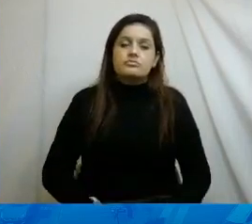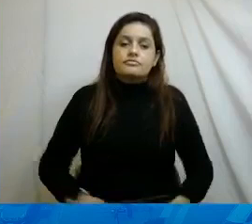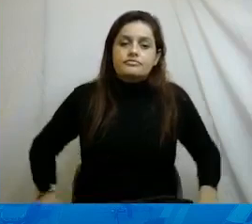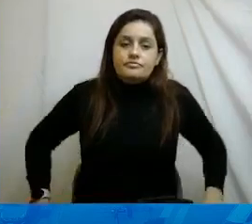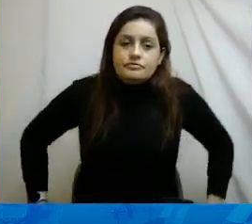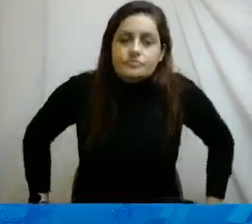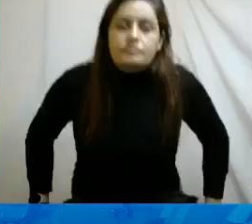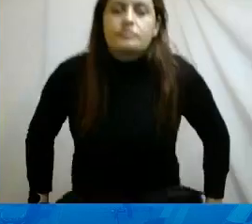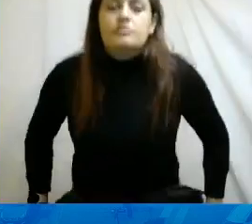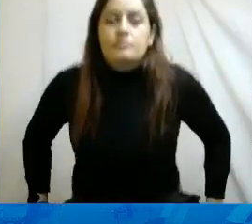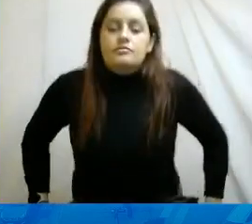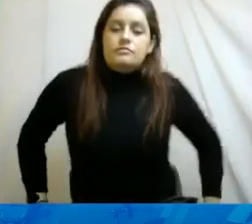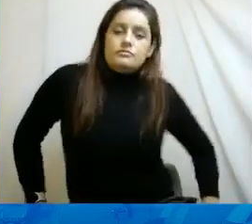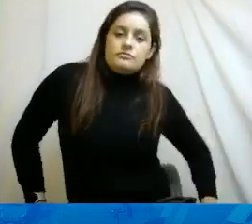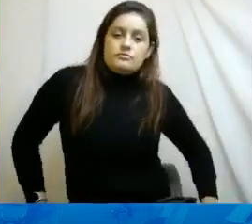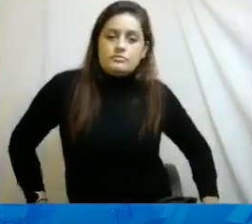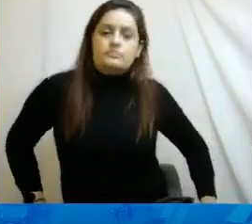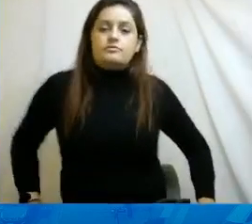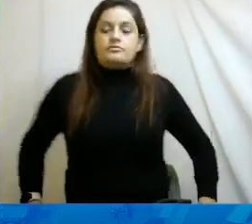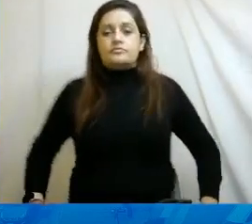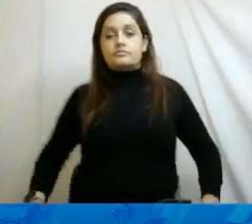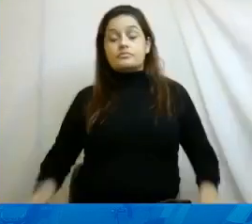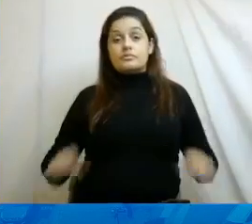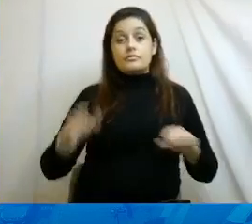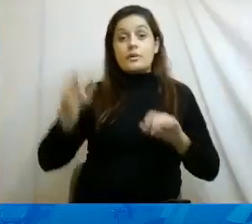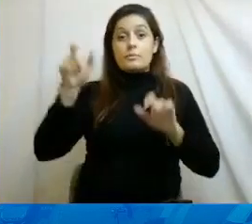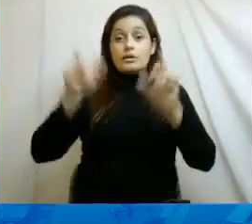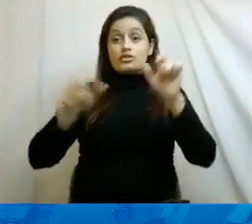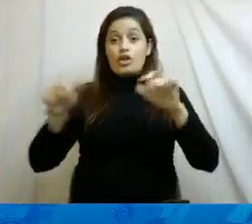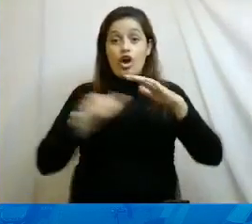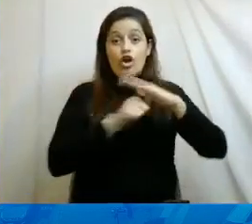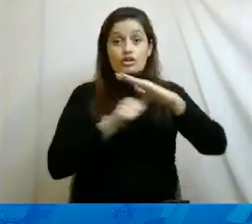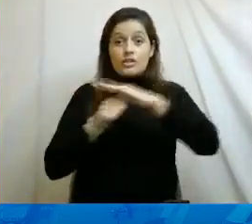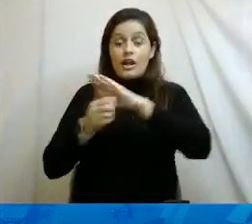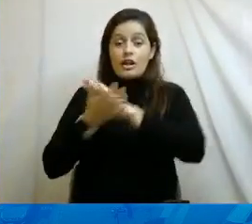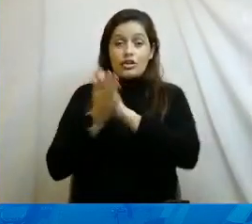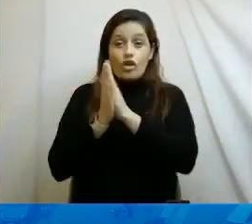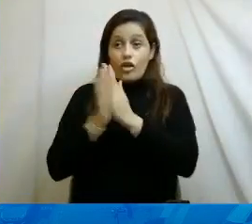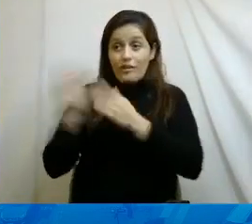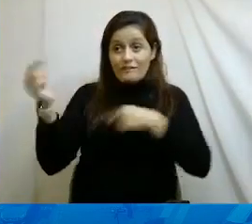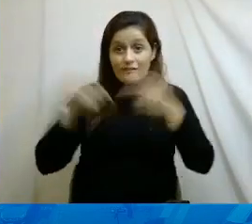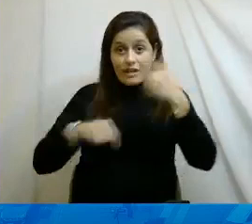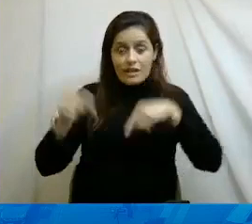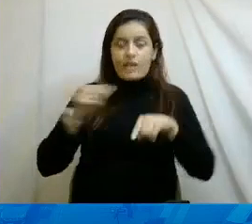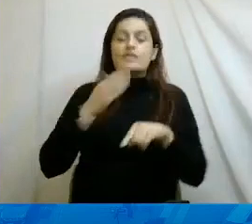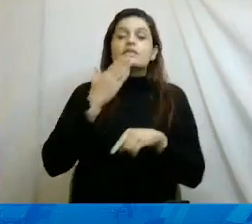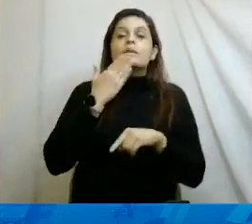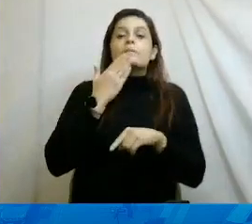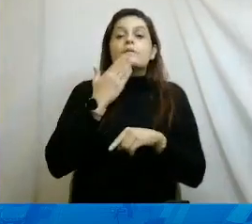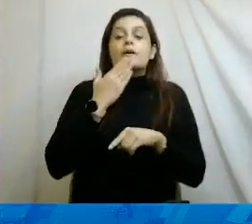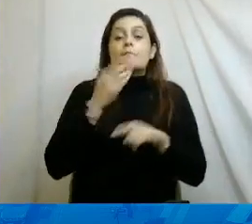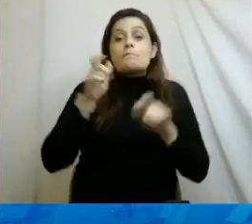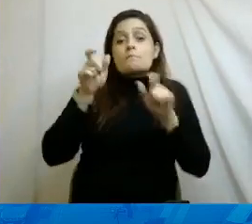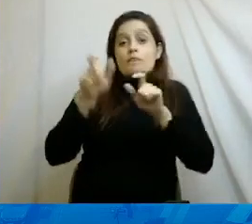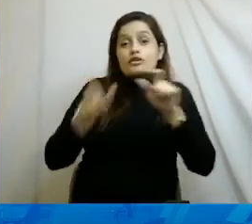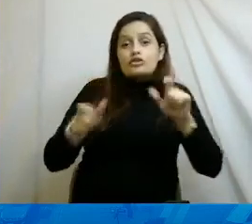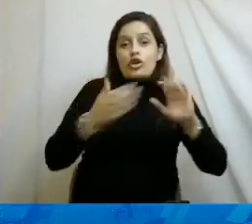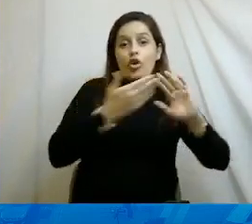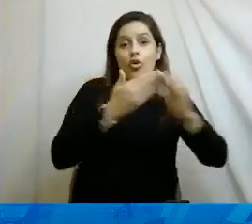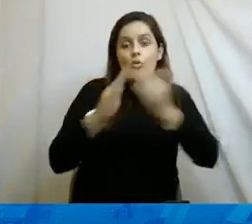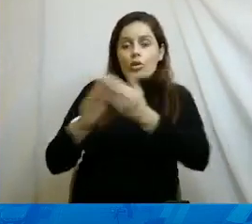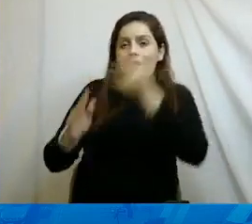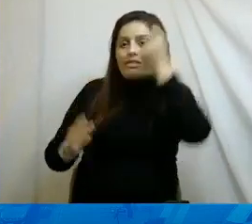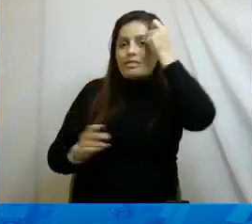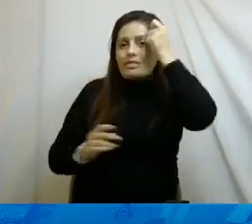garantiza también la presencia de todos los concejales y de usted, alcaldesa, y especialmente para que la comunidad se entere, porque finalmente